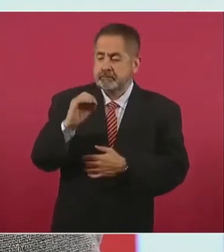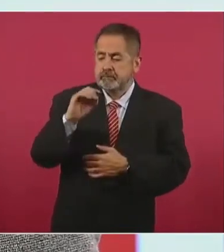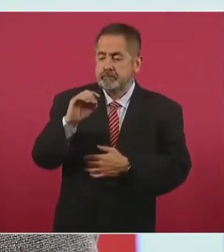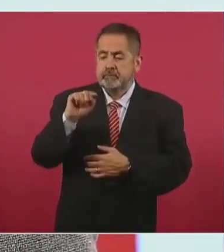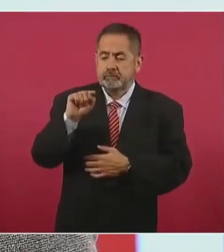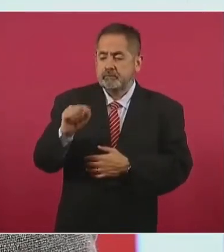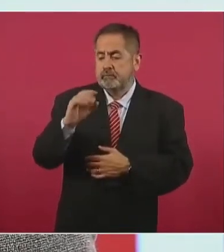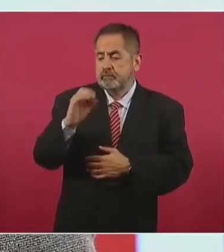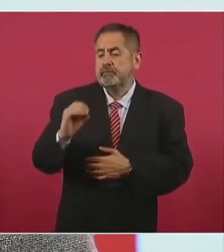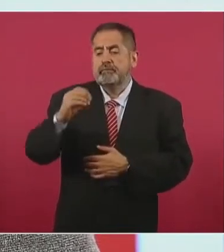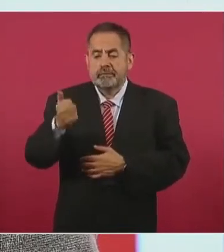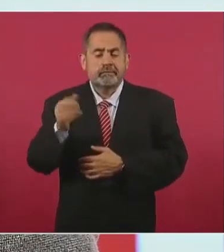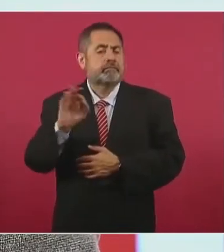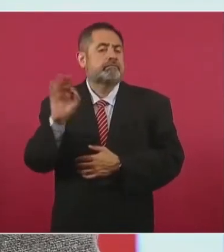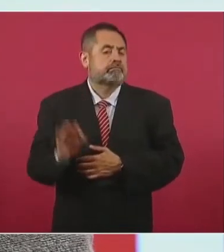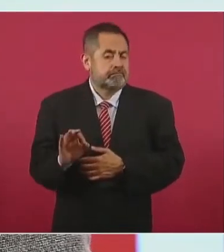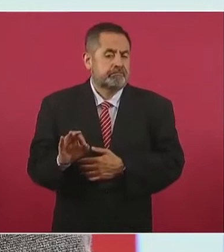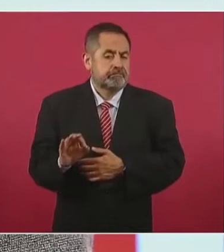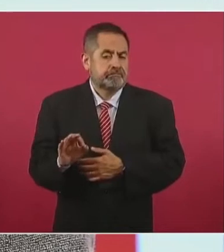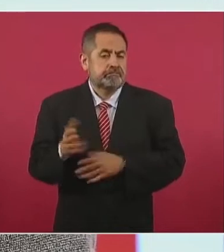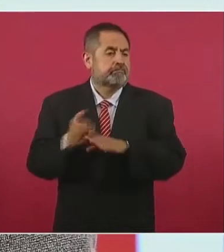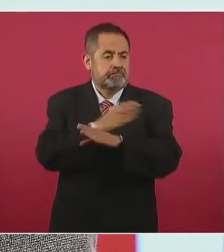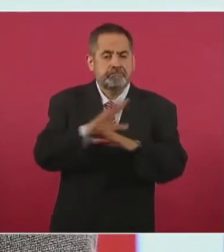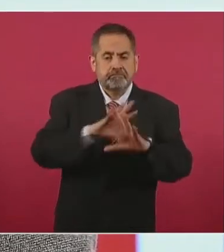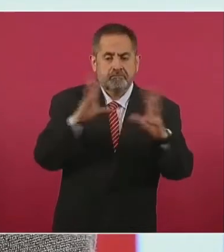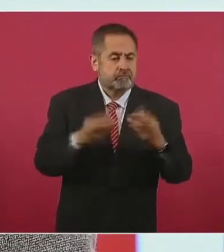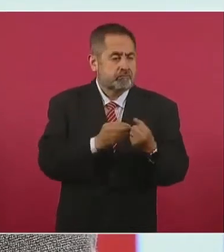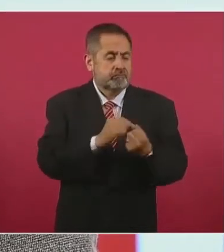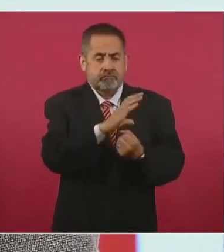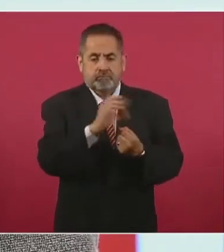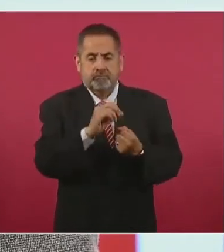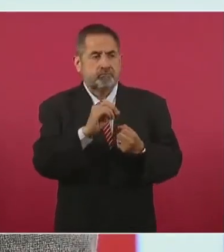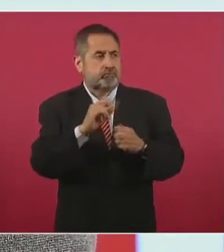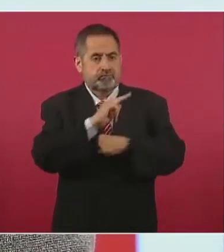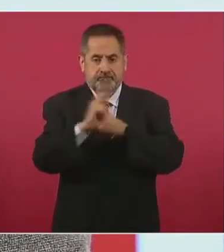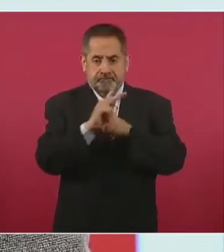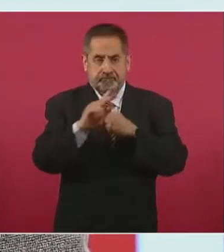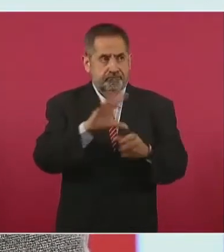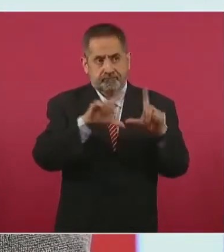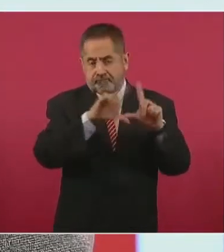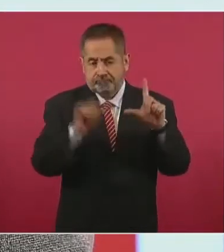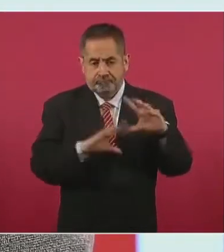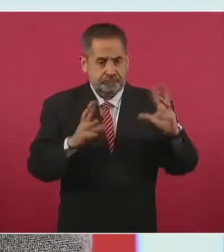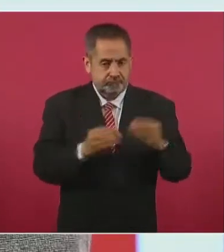0.06% de las emisiones totales de CO2 en el país y en el